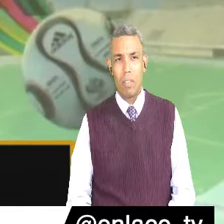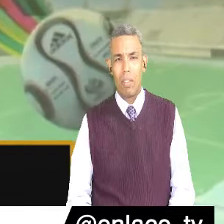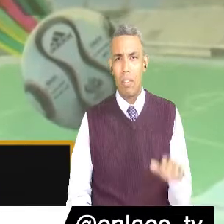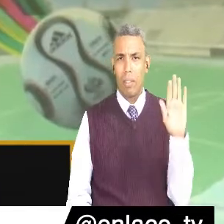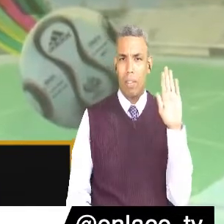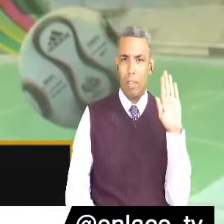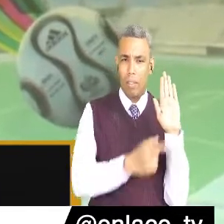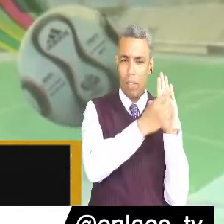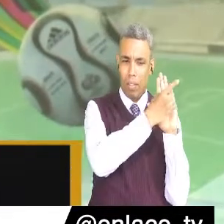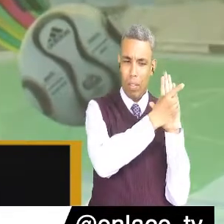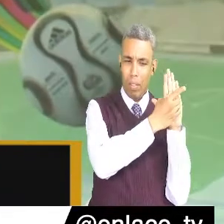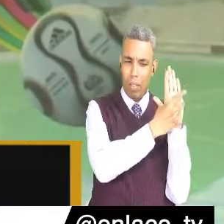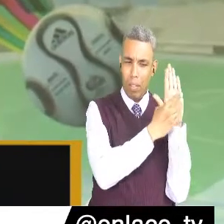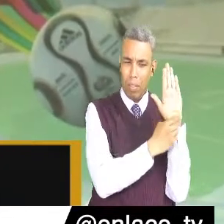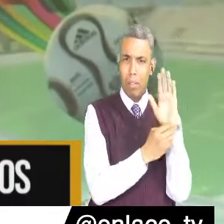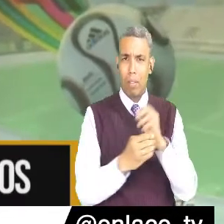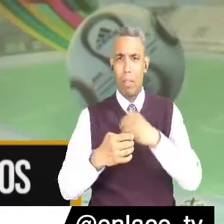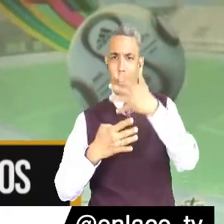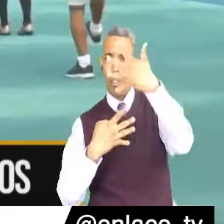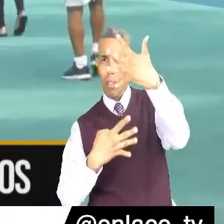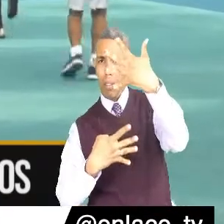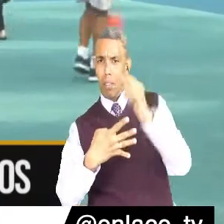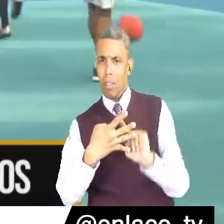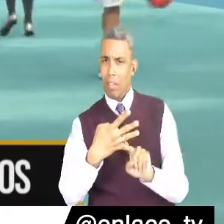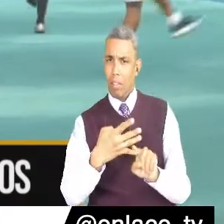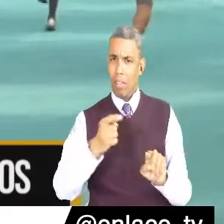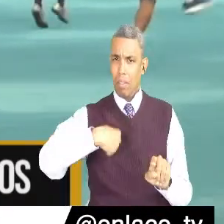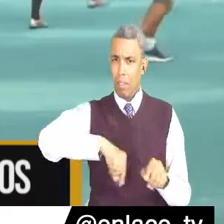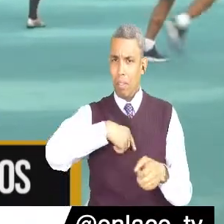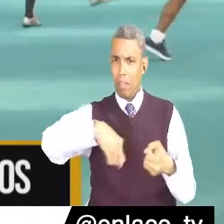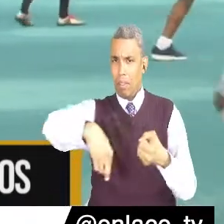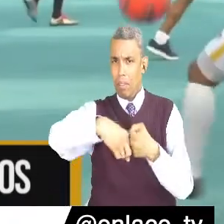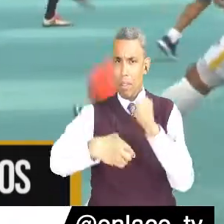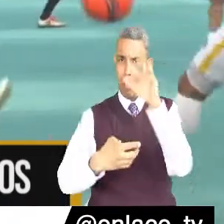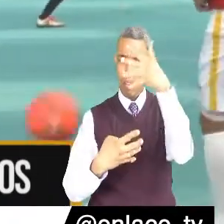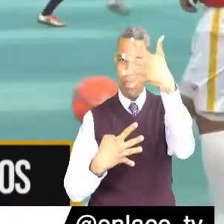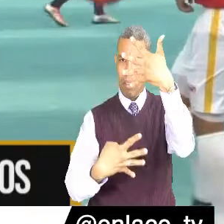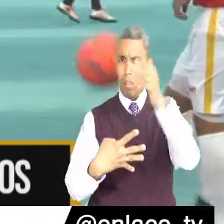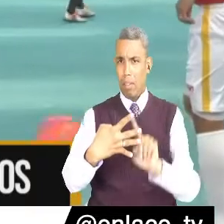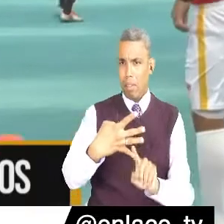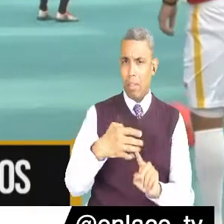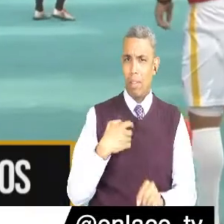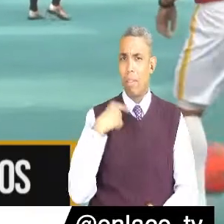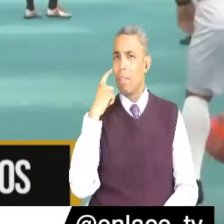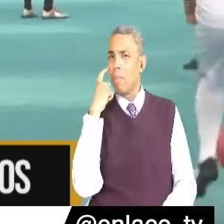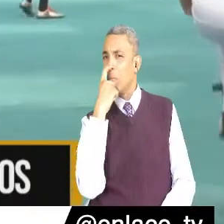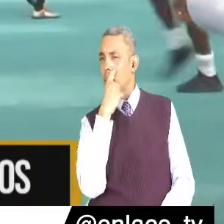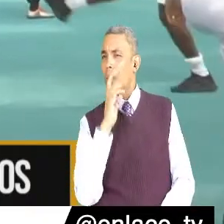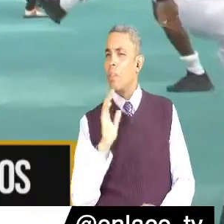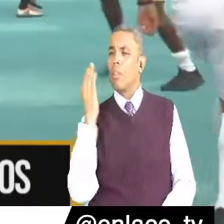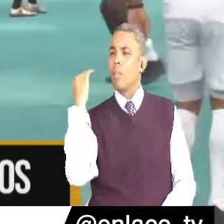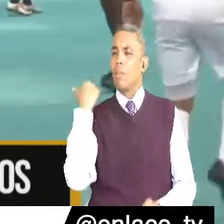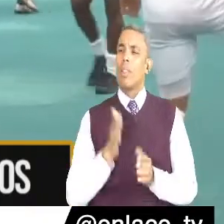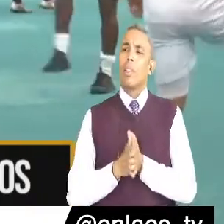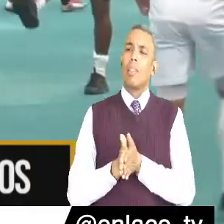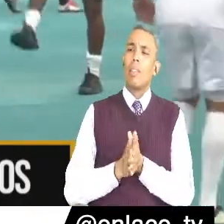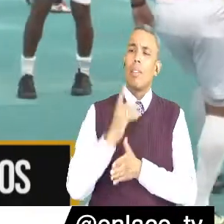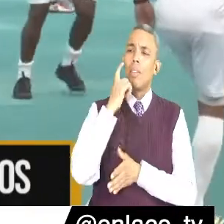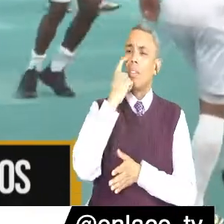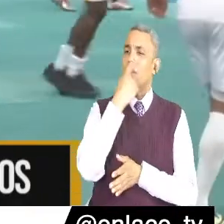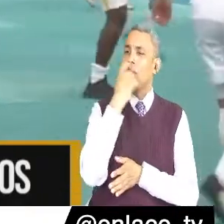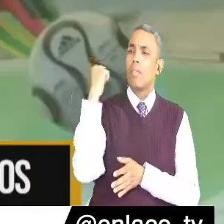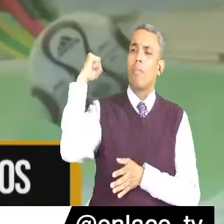estamos esperando que por ejemplo Junior ganara, que ganara también Millonario otra vez a Santa Fe, pero no